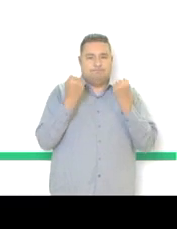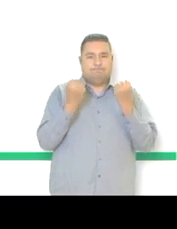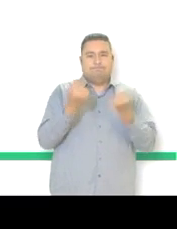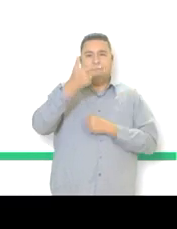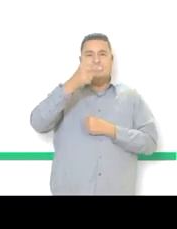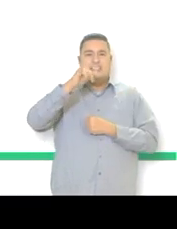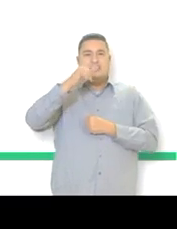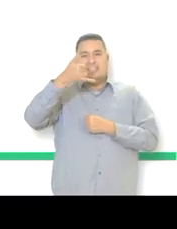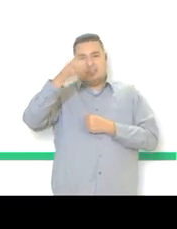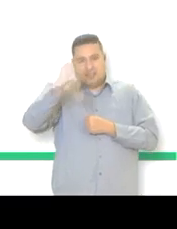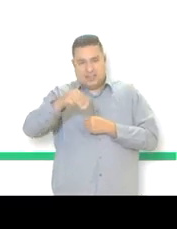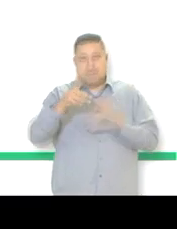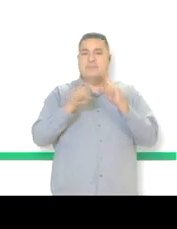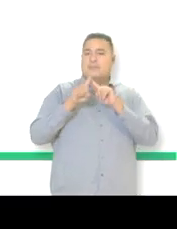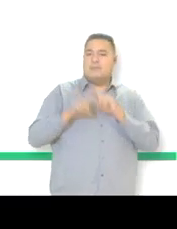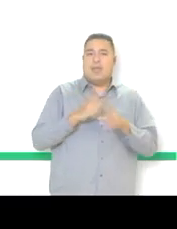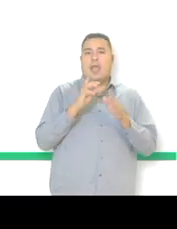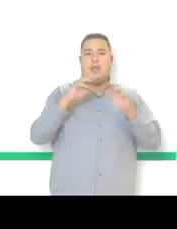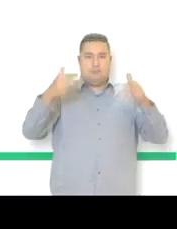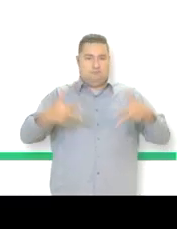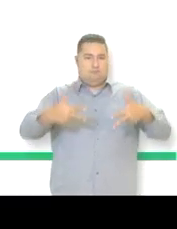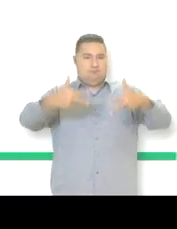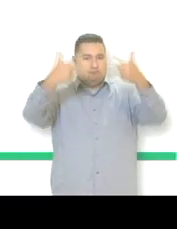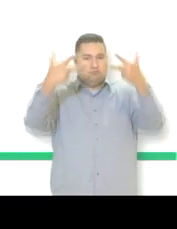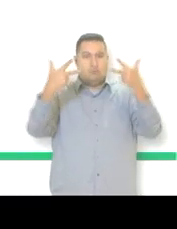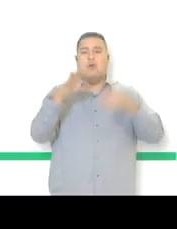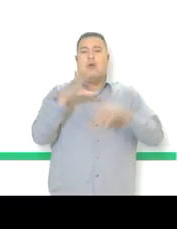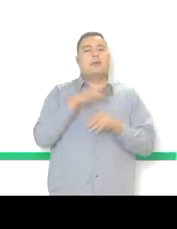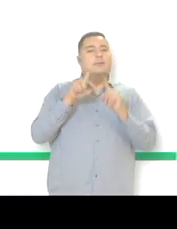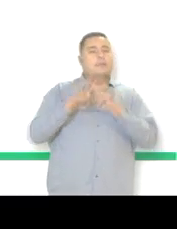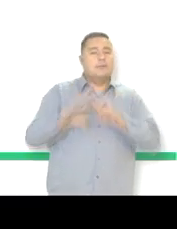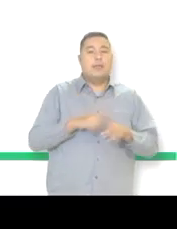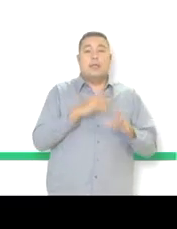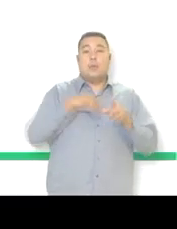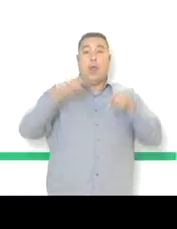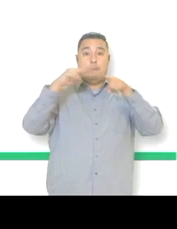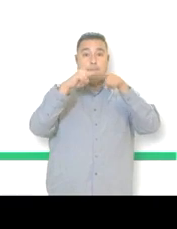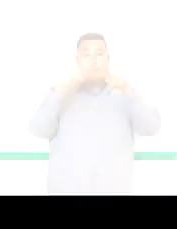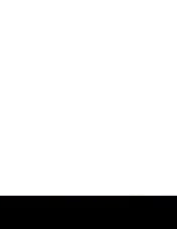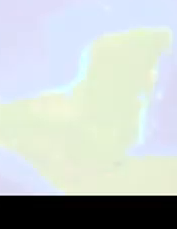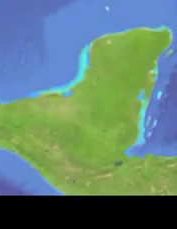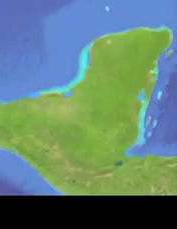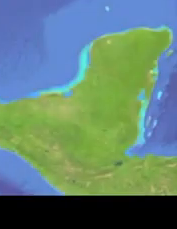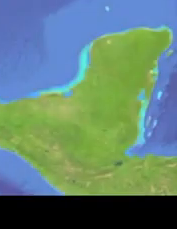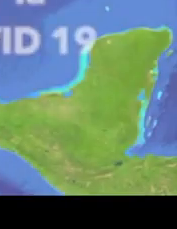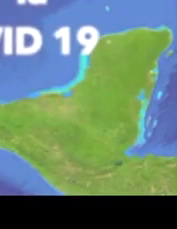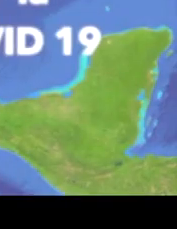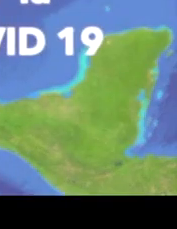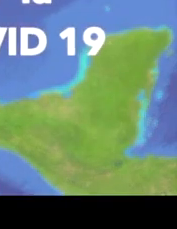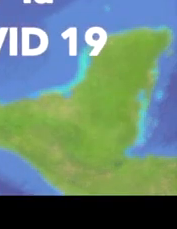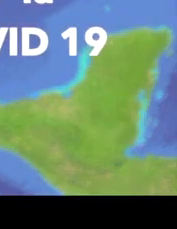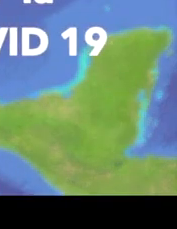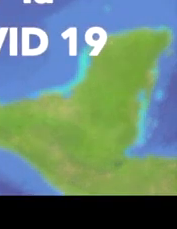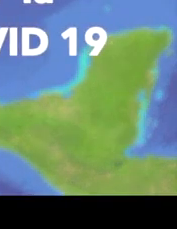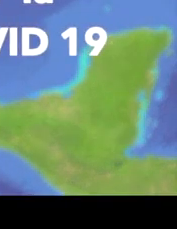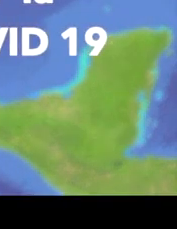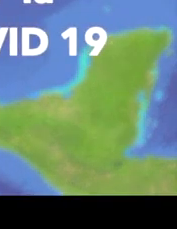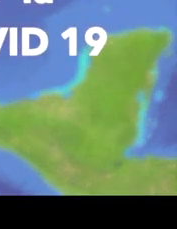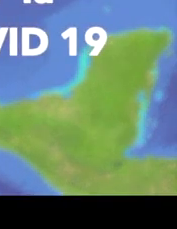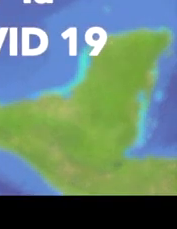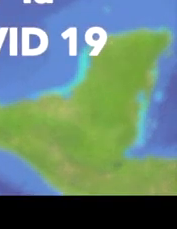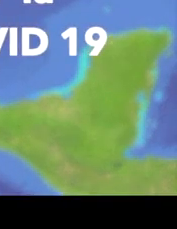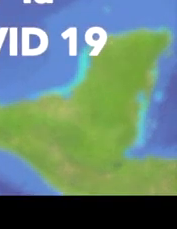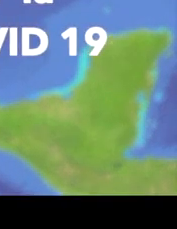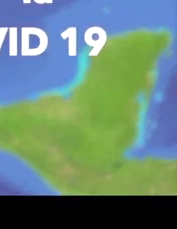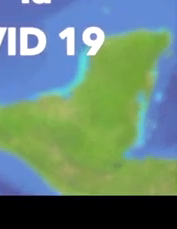de videoconferencias y, por supuesto, las áreas de los parques Tangamanga. Si no hay alguna actividad esencial que tengas que